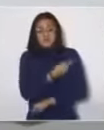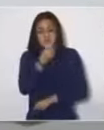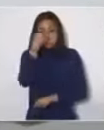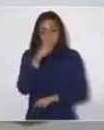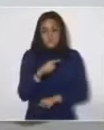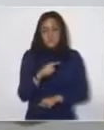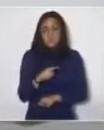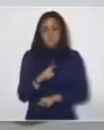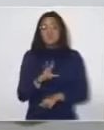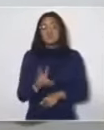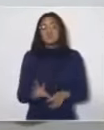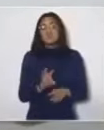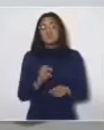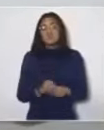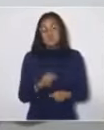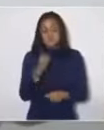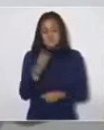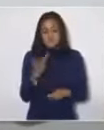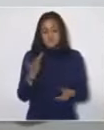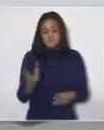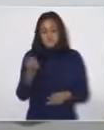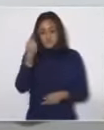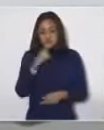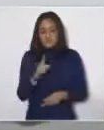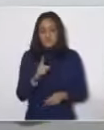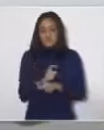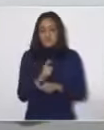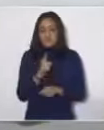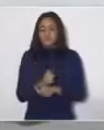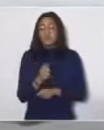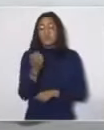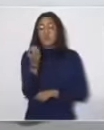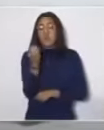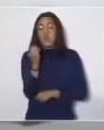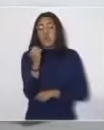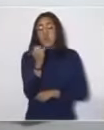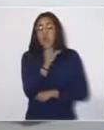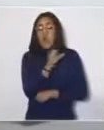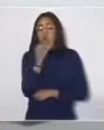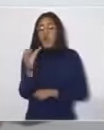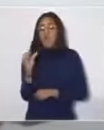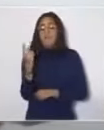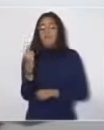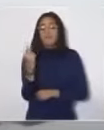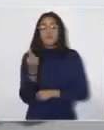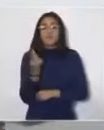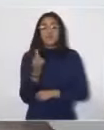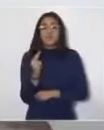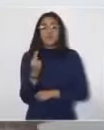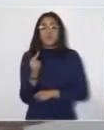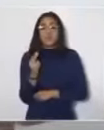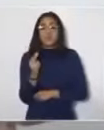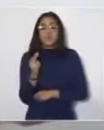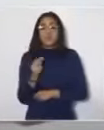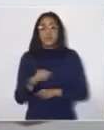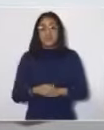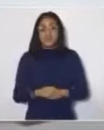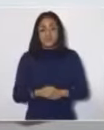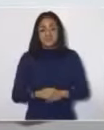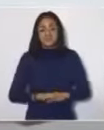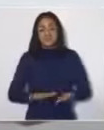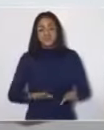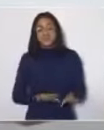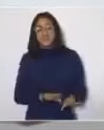para completar los esquemas y será a partir del 1 de octubre al 25 de noviembre de este año.